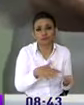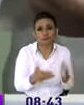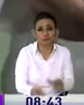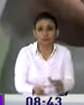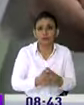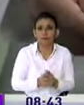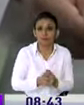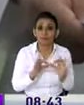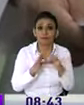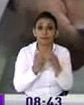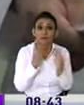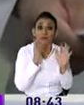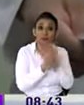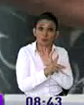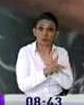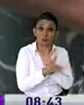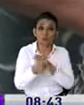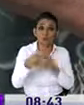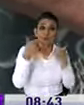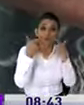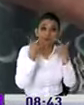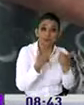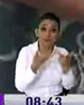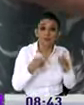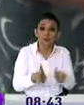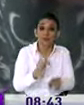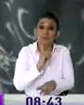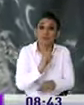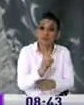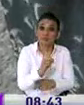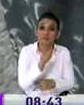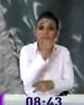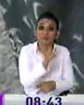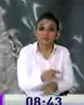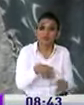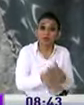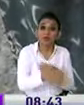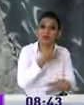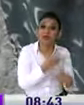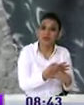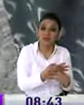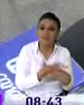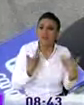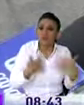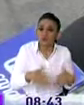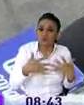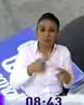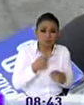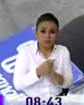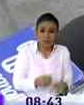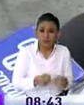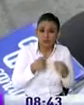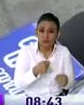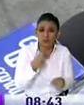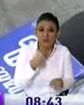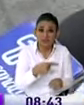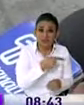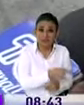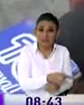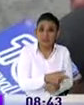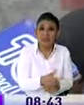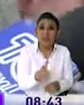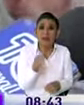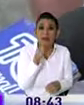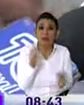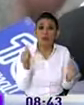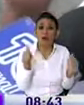denuncia de los familiares presentada en la fiscalía, aducen que el PPL fue objeto de tortura. Y ahí dice que lo pusieron un agua con